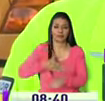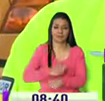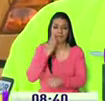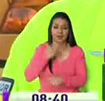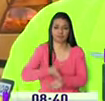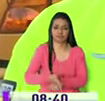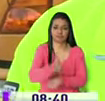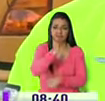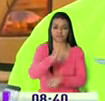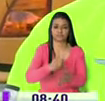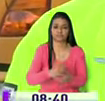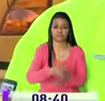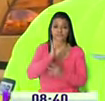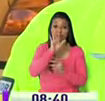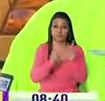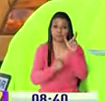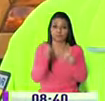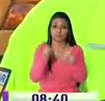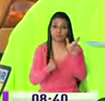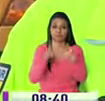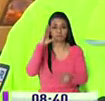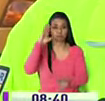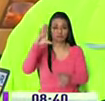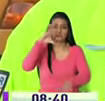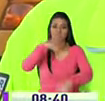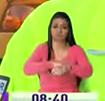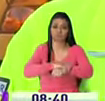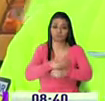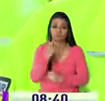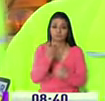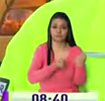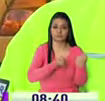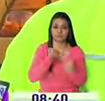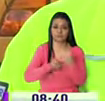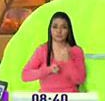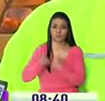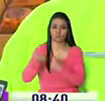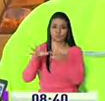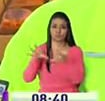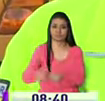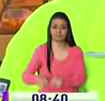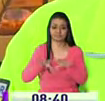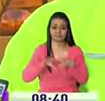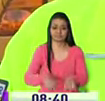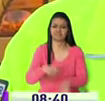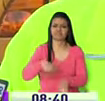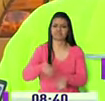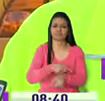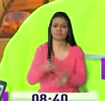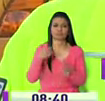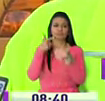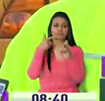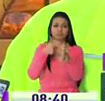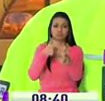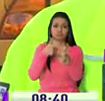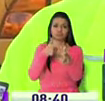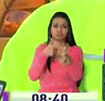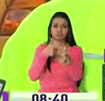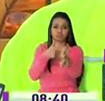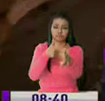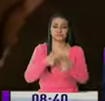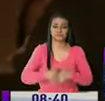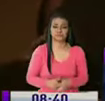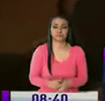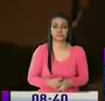5 delincuentes y 2 vehículos retenidos, los mismos que eran utilizados para custodiar al vehículo